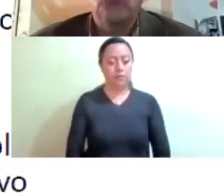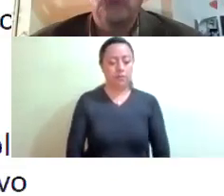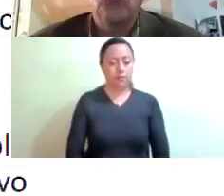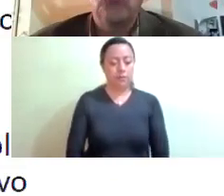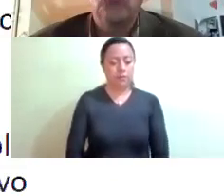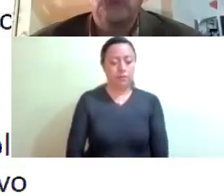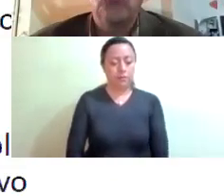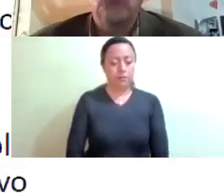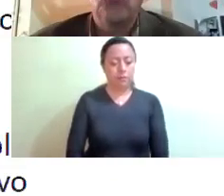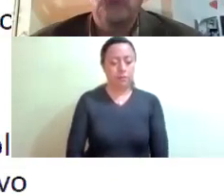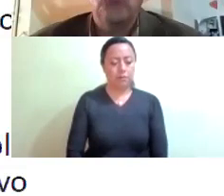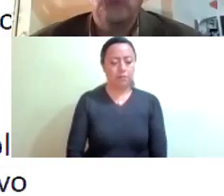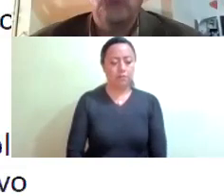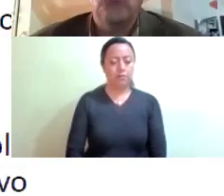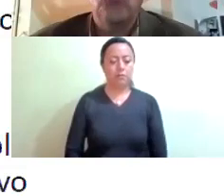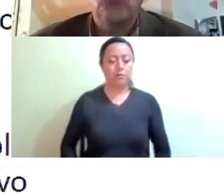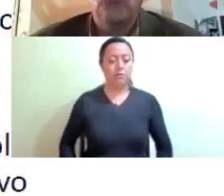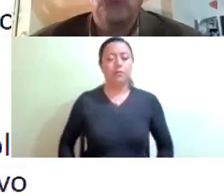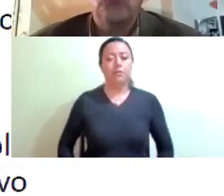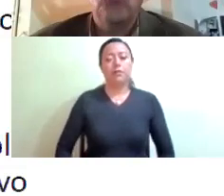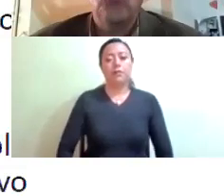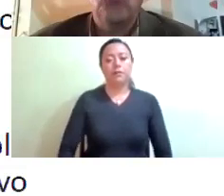nerviosa, por corazonada.